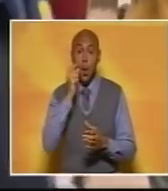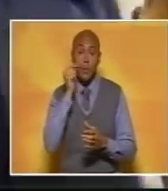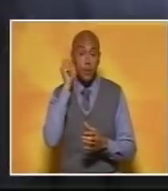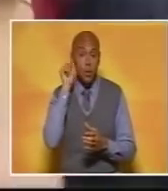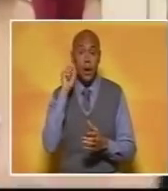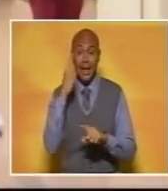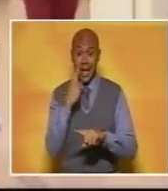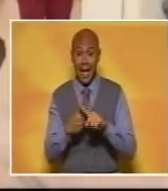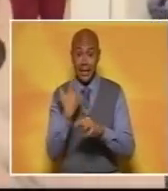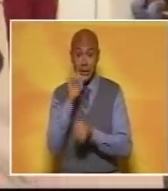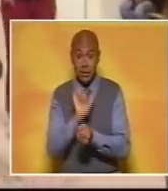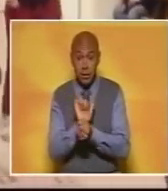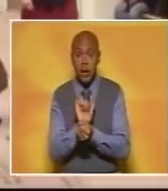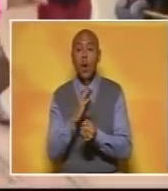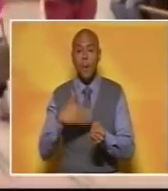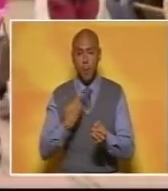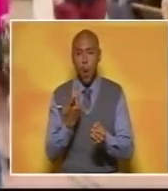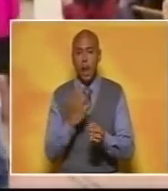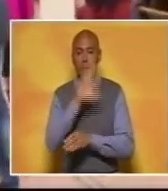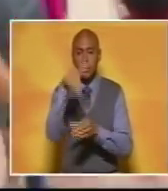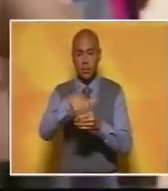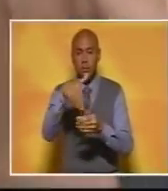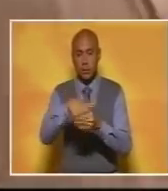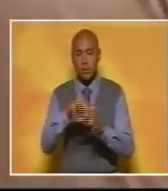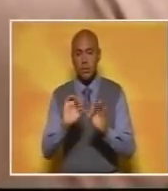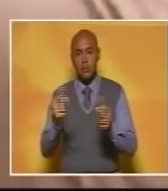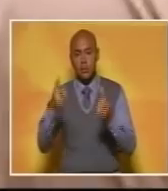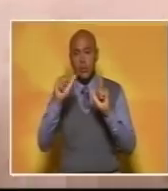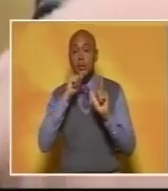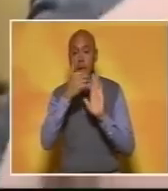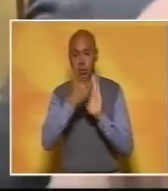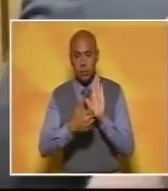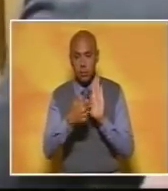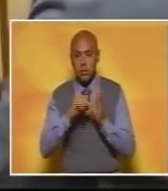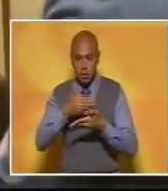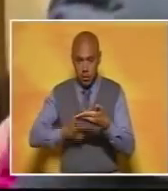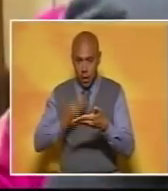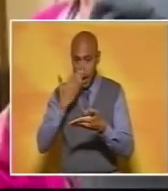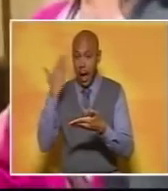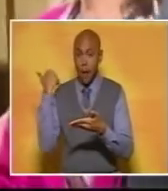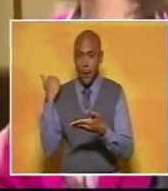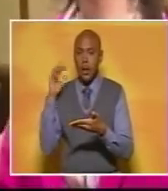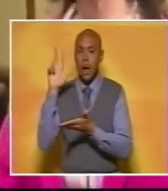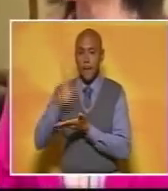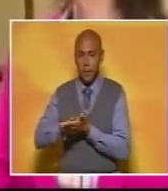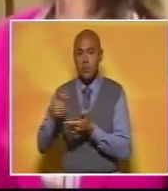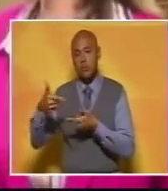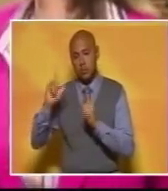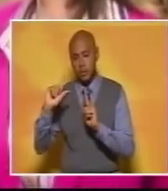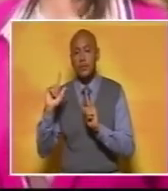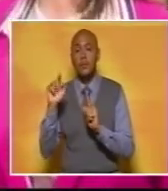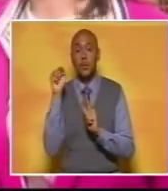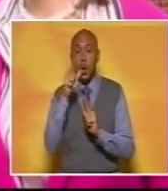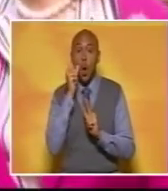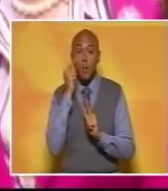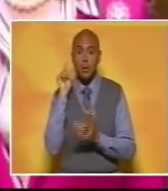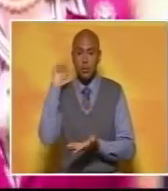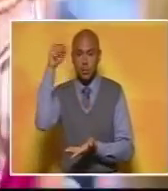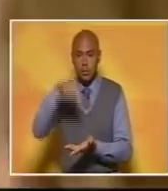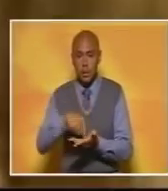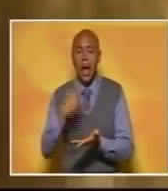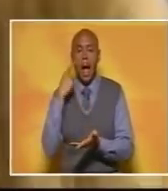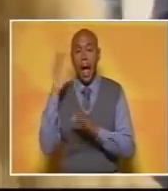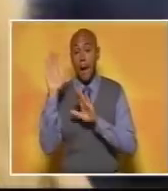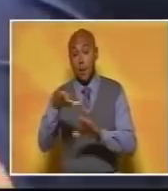exdelincuentes pueden recuperar sus derechos de voto gracias a una enmienda aprobada el año pasado. El ganador del Grammy dijo que respalda